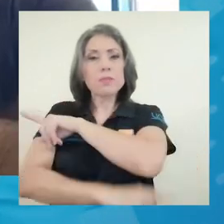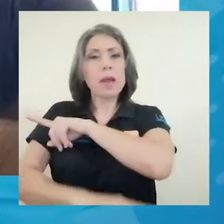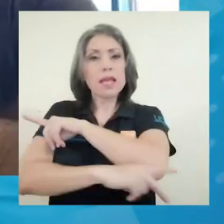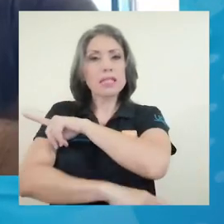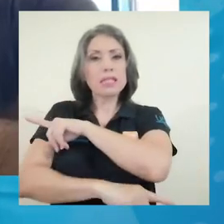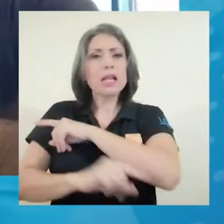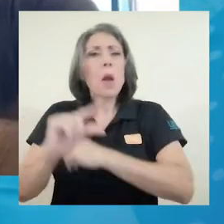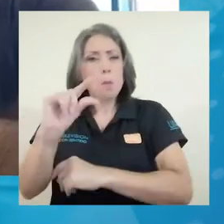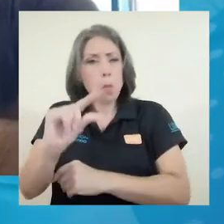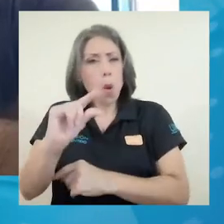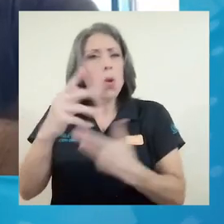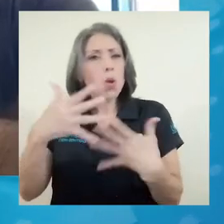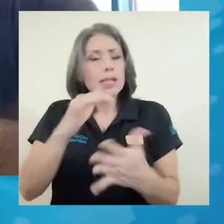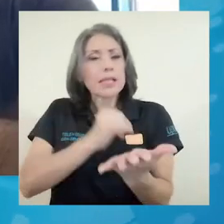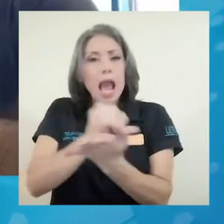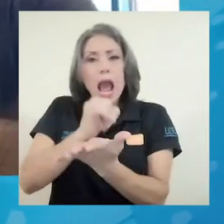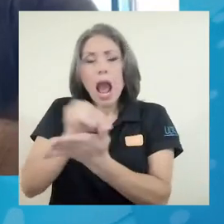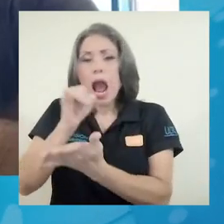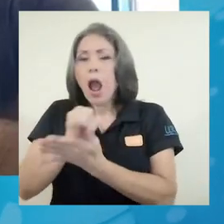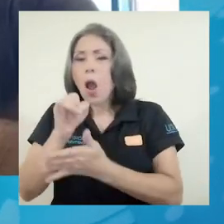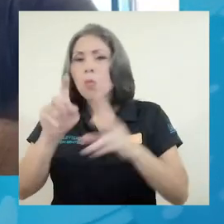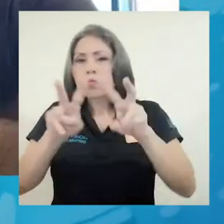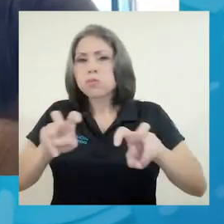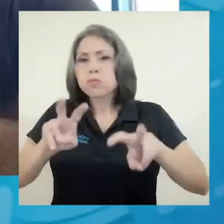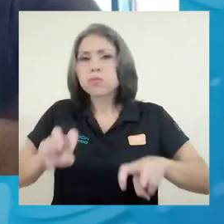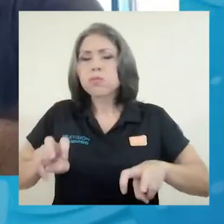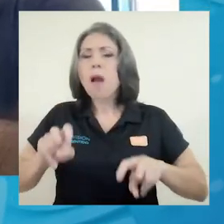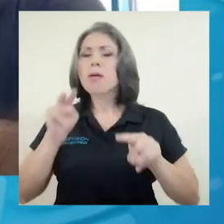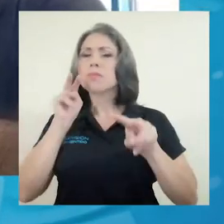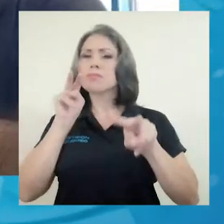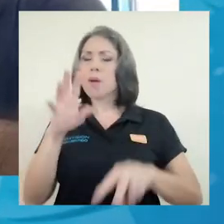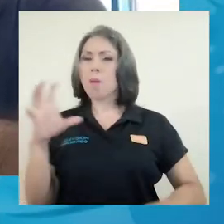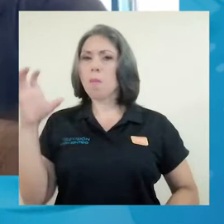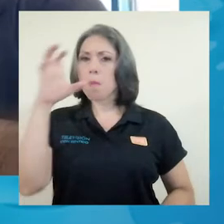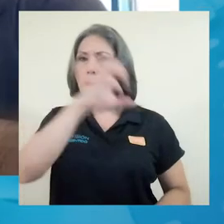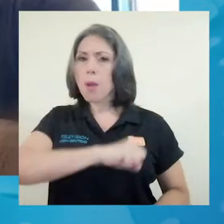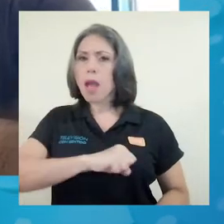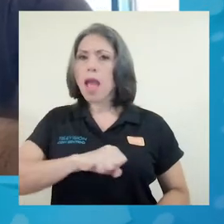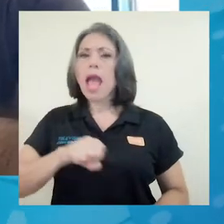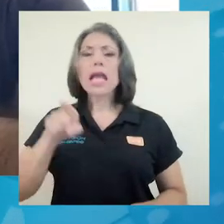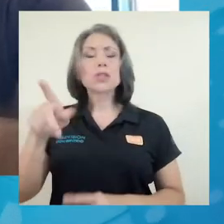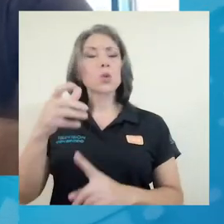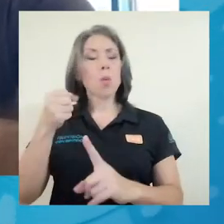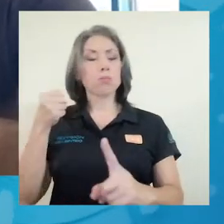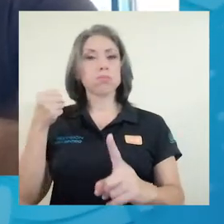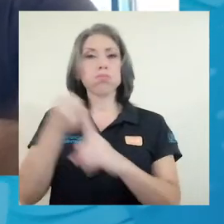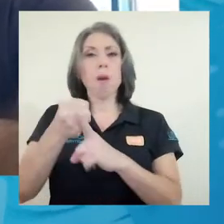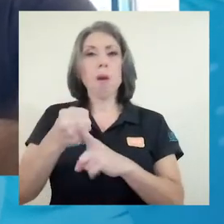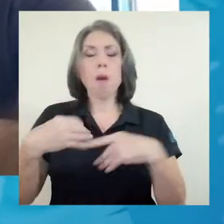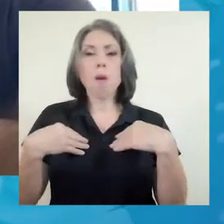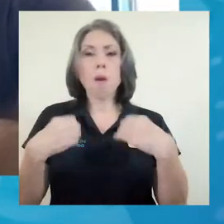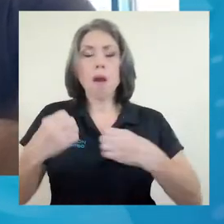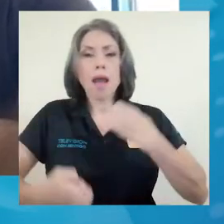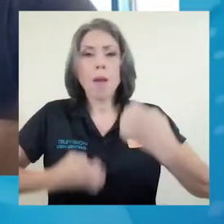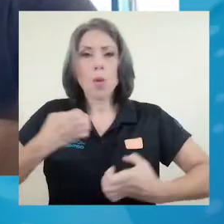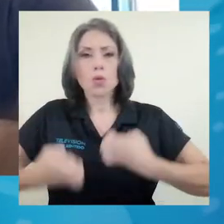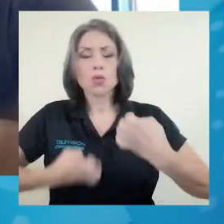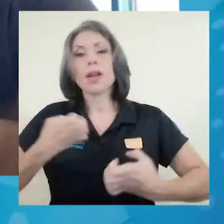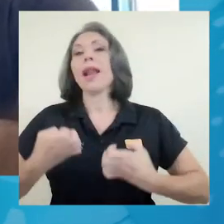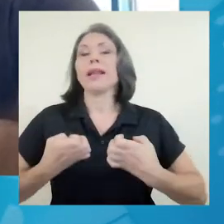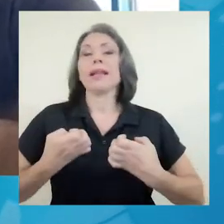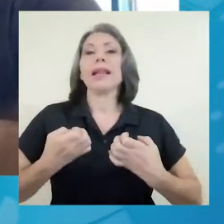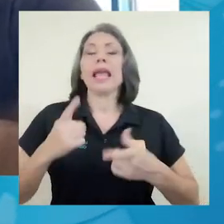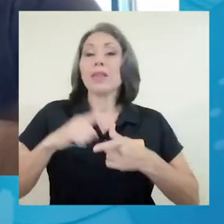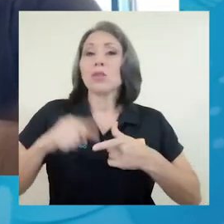que tiene un patio con la salud animal entonces surgen síntomas ansiosos depresivos e